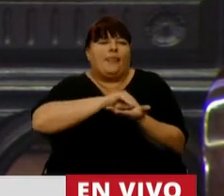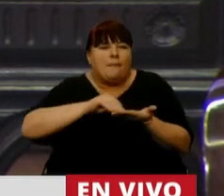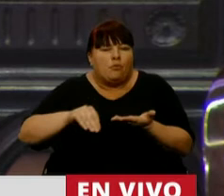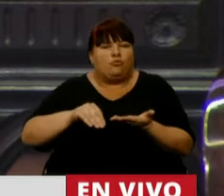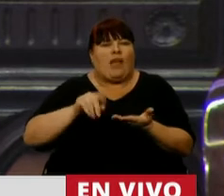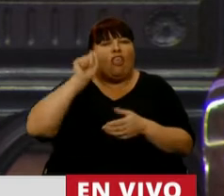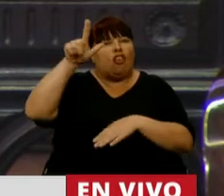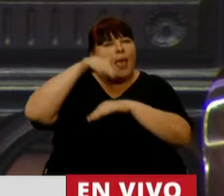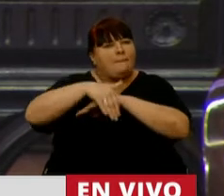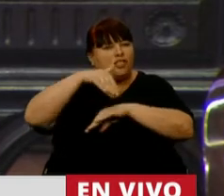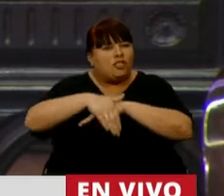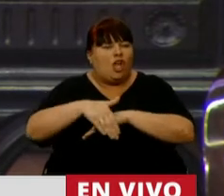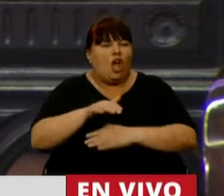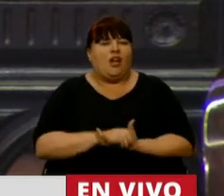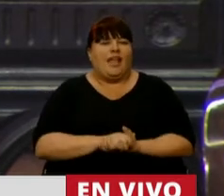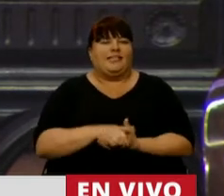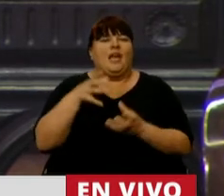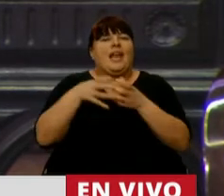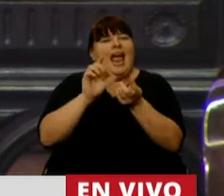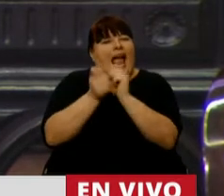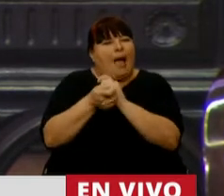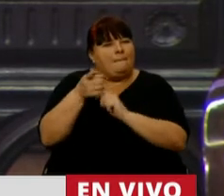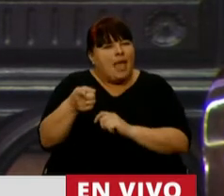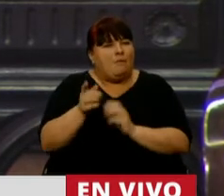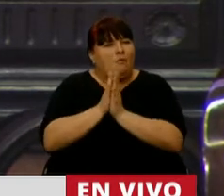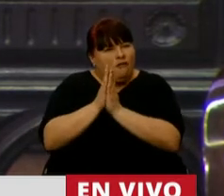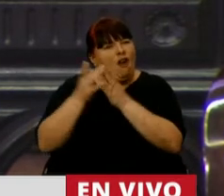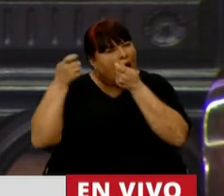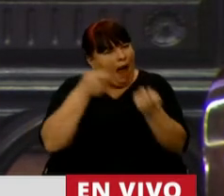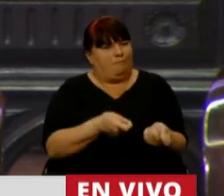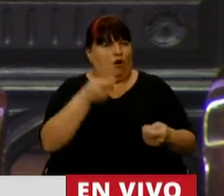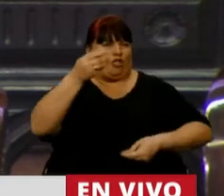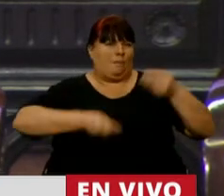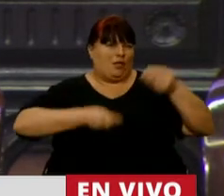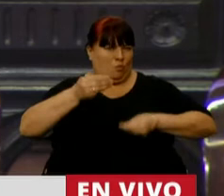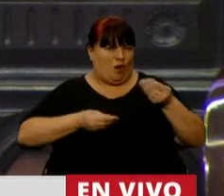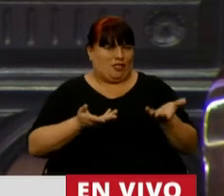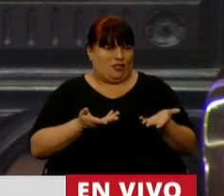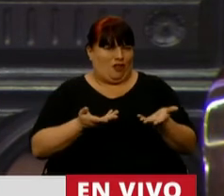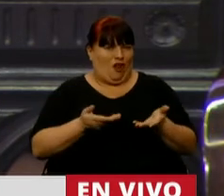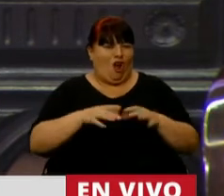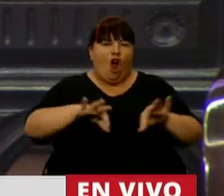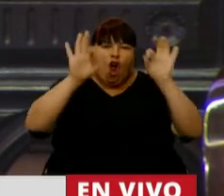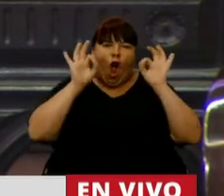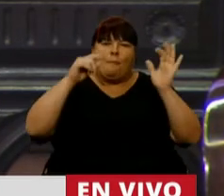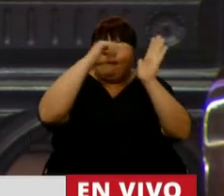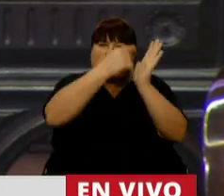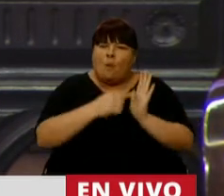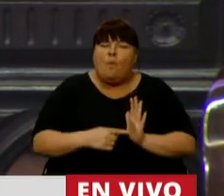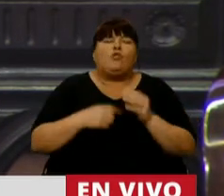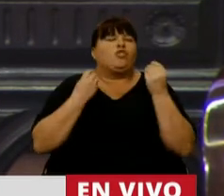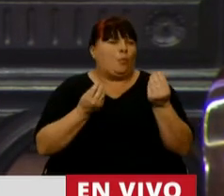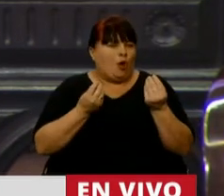diputados misioneros de Cambiemos que apoyen el presupuesto en su totalidad. ¿Pero por